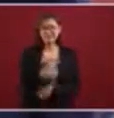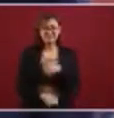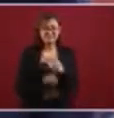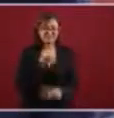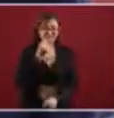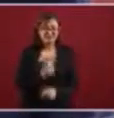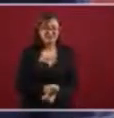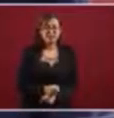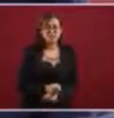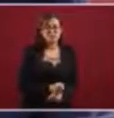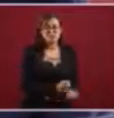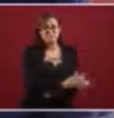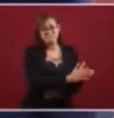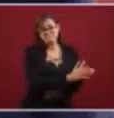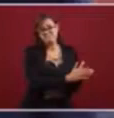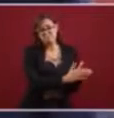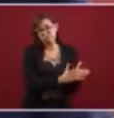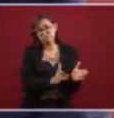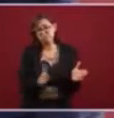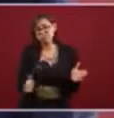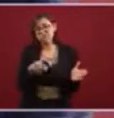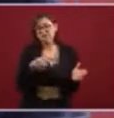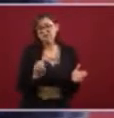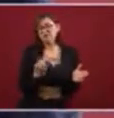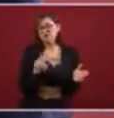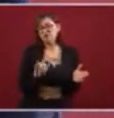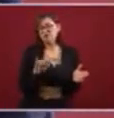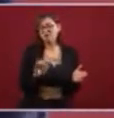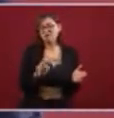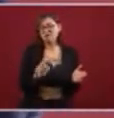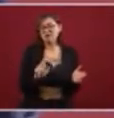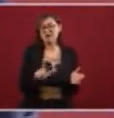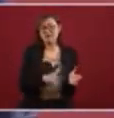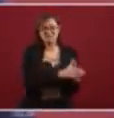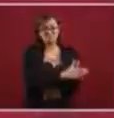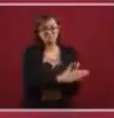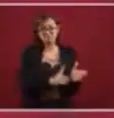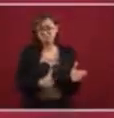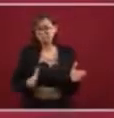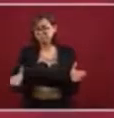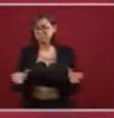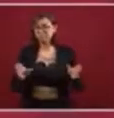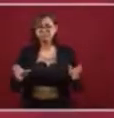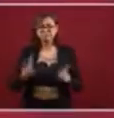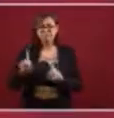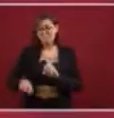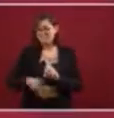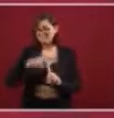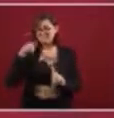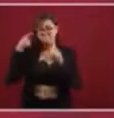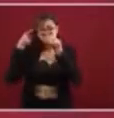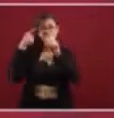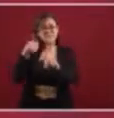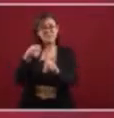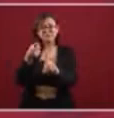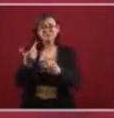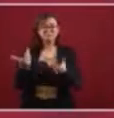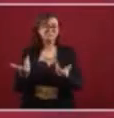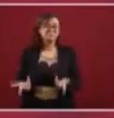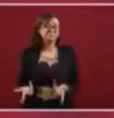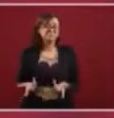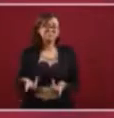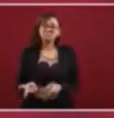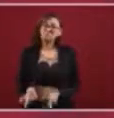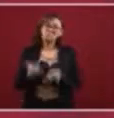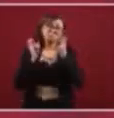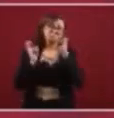años, la llamada política neoliberal, su propósito pues es